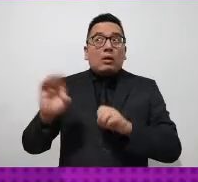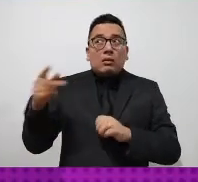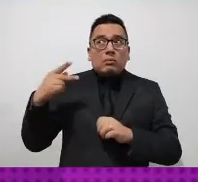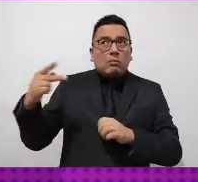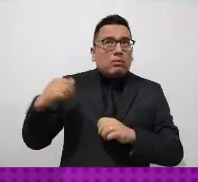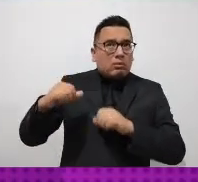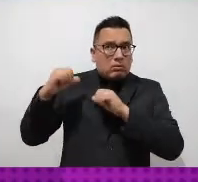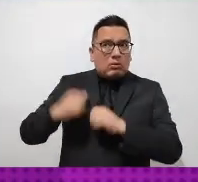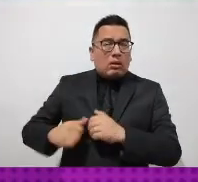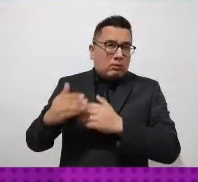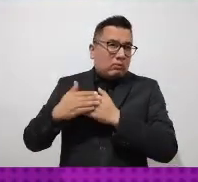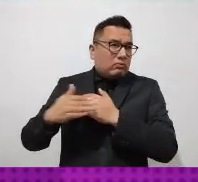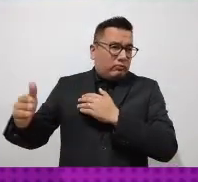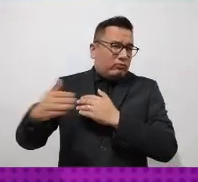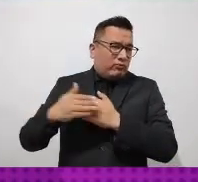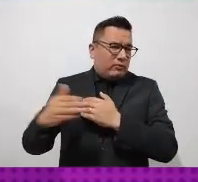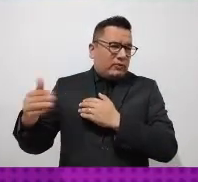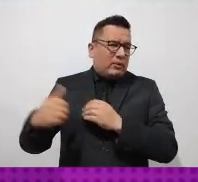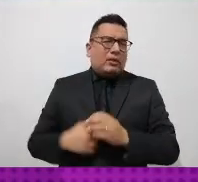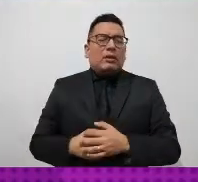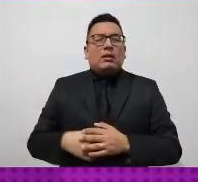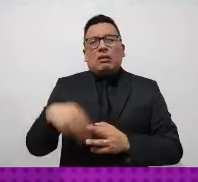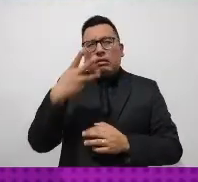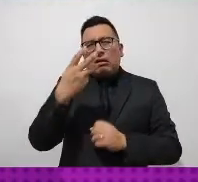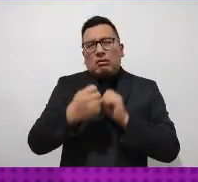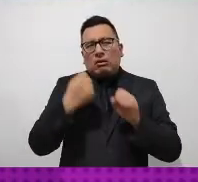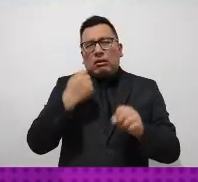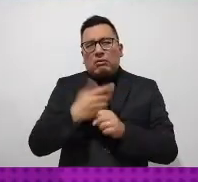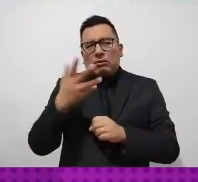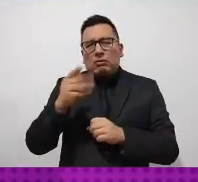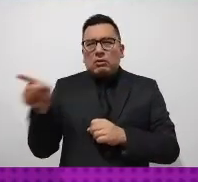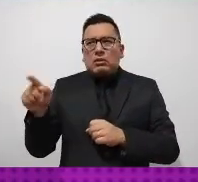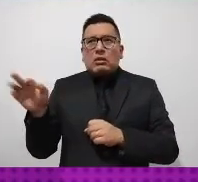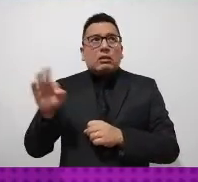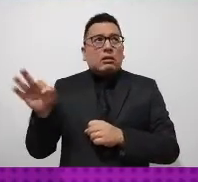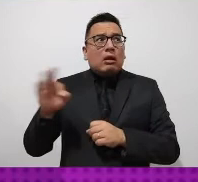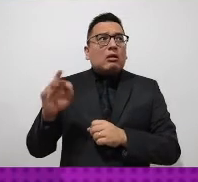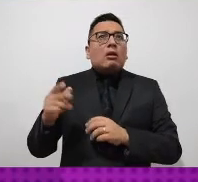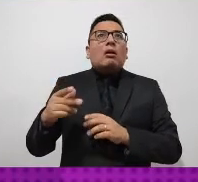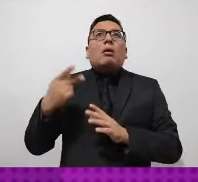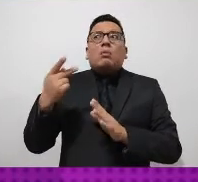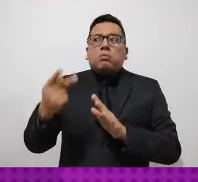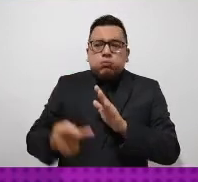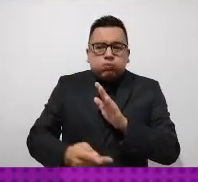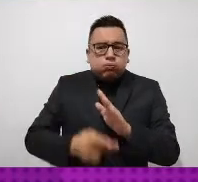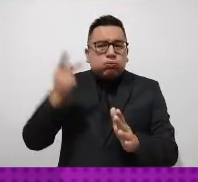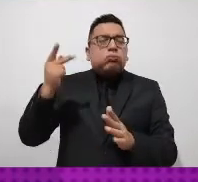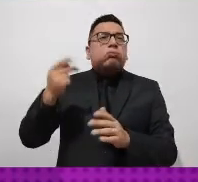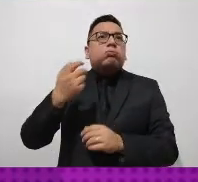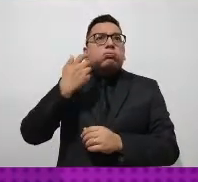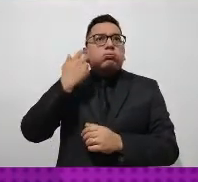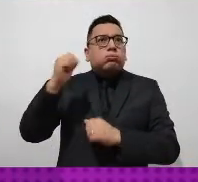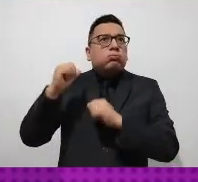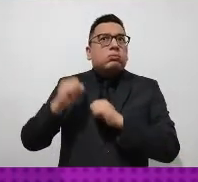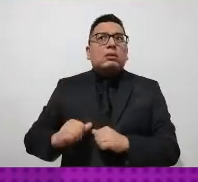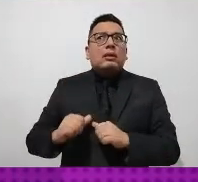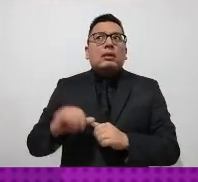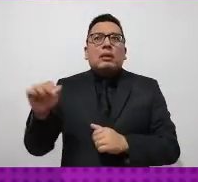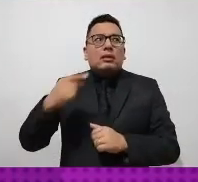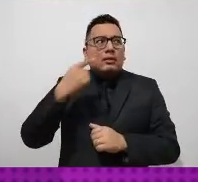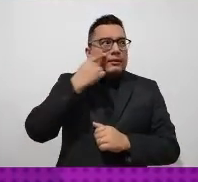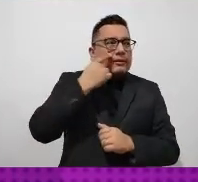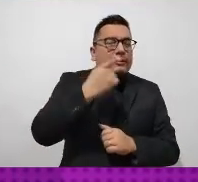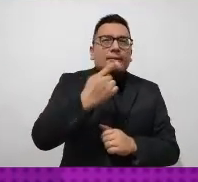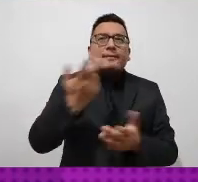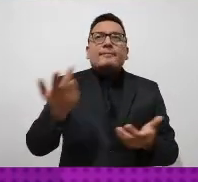de su encargo. Recordemos que pues son electas por un periodo de 3 años y pueden ser reelectas en otro periodo, pero además también